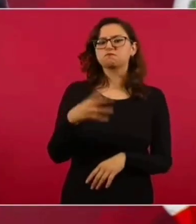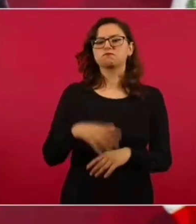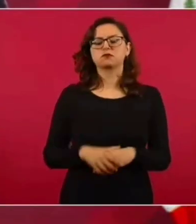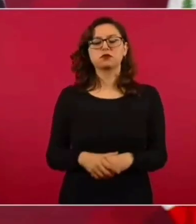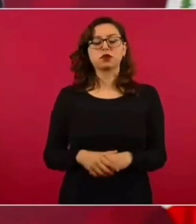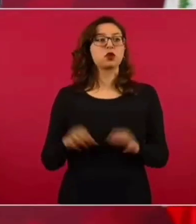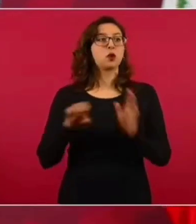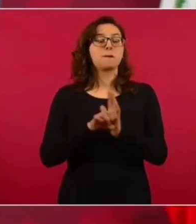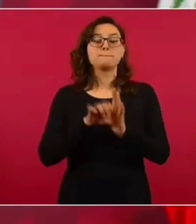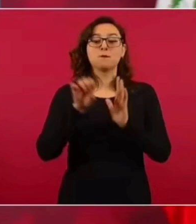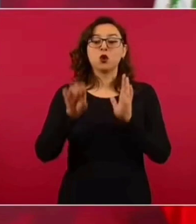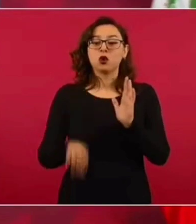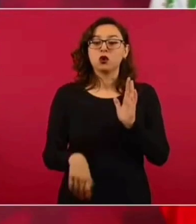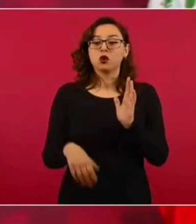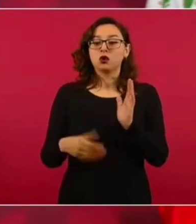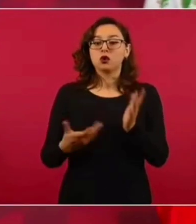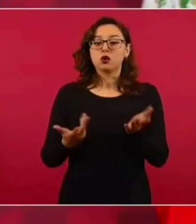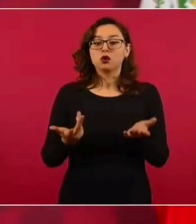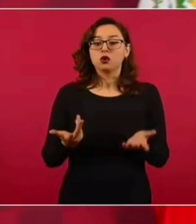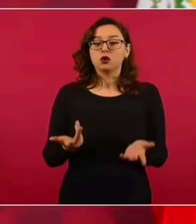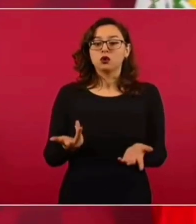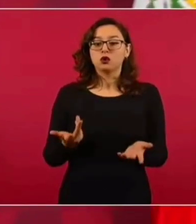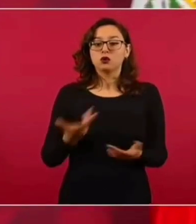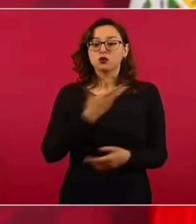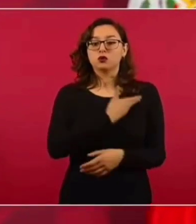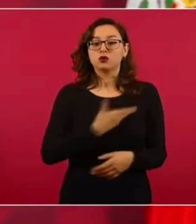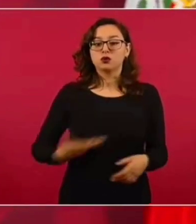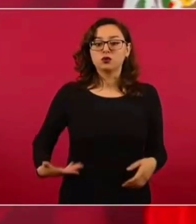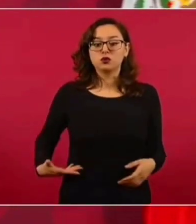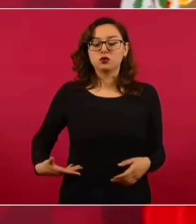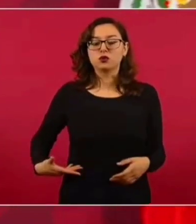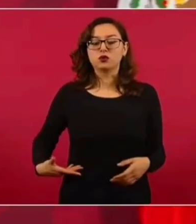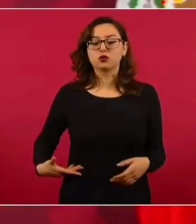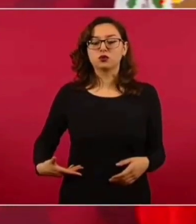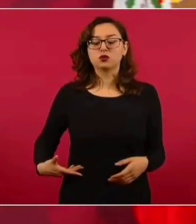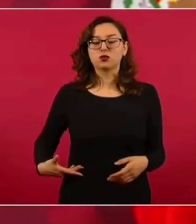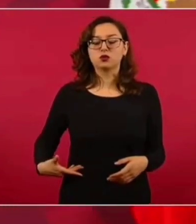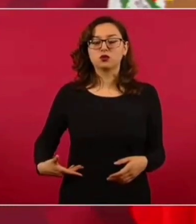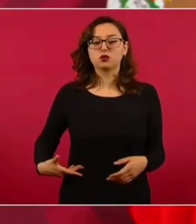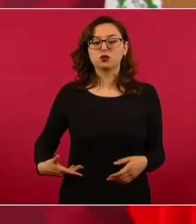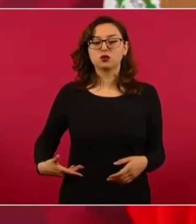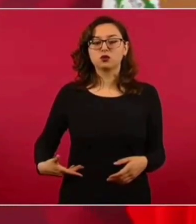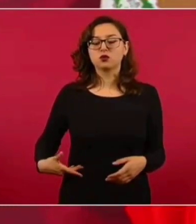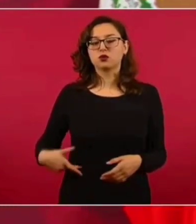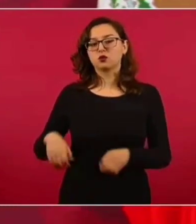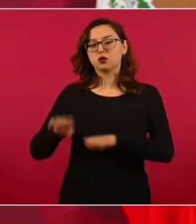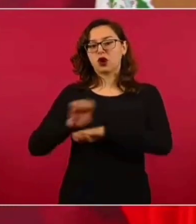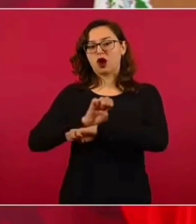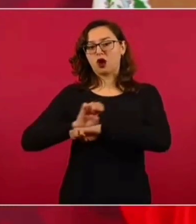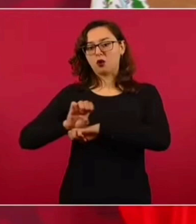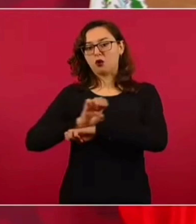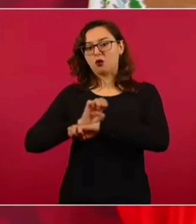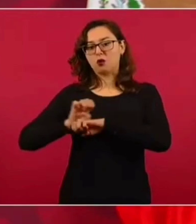como es el caso del presidente de Ecuador.